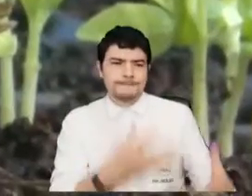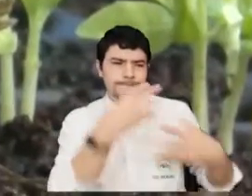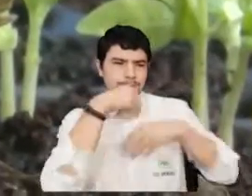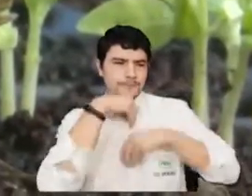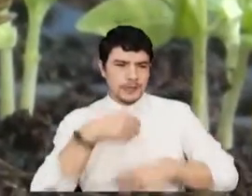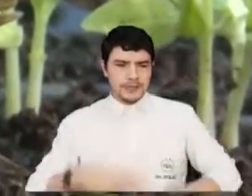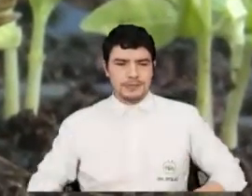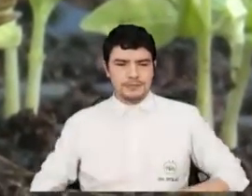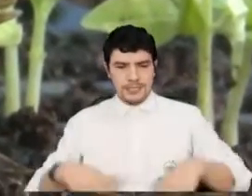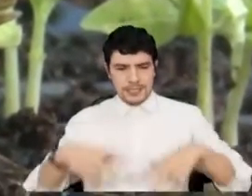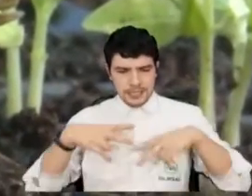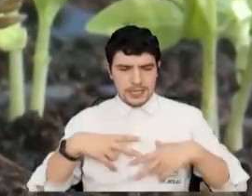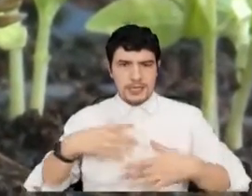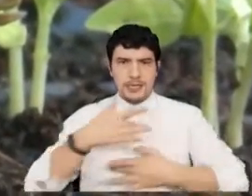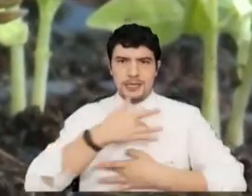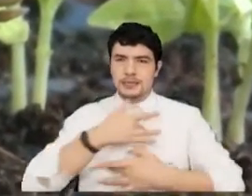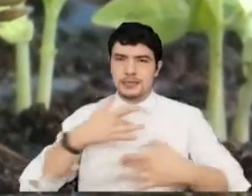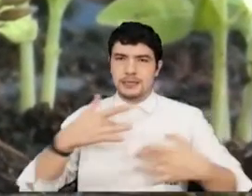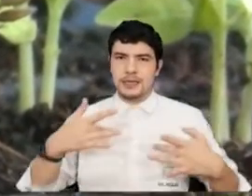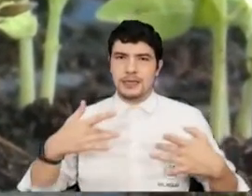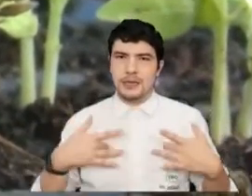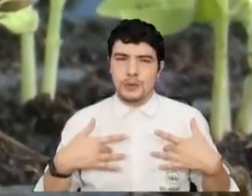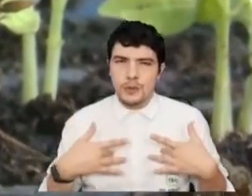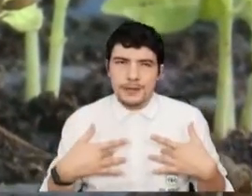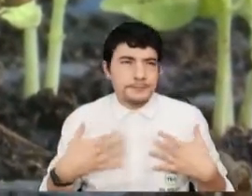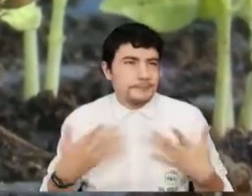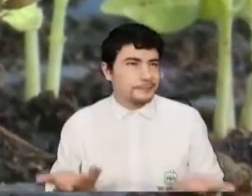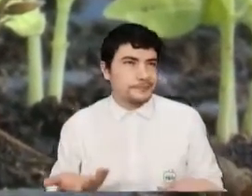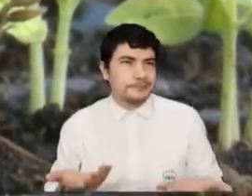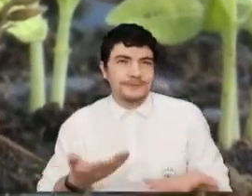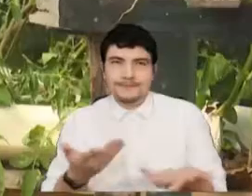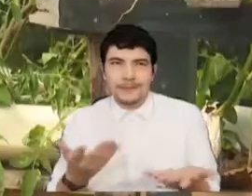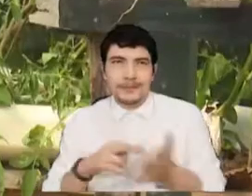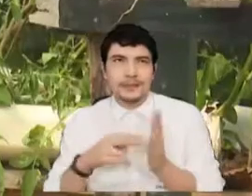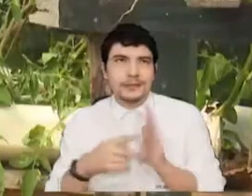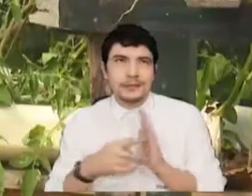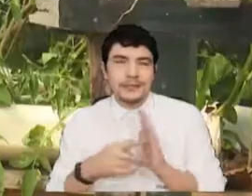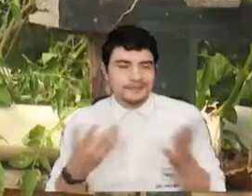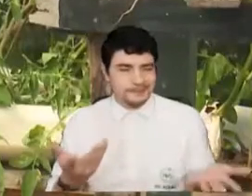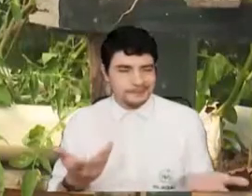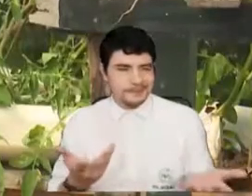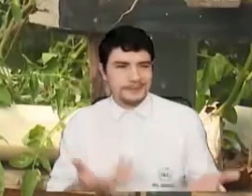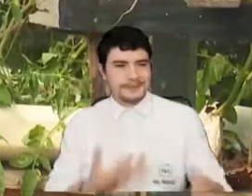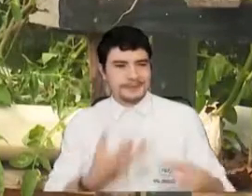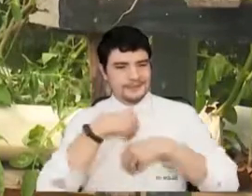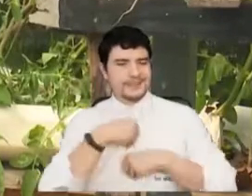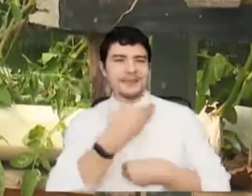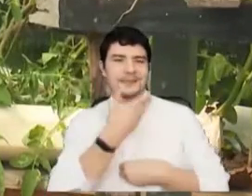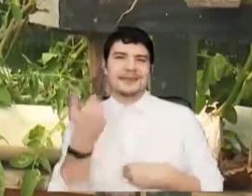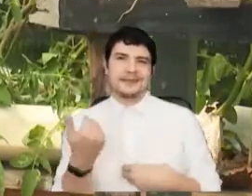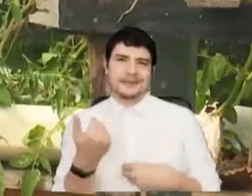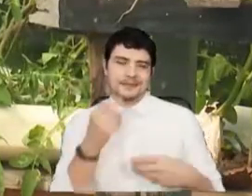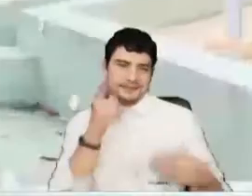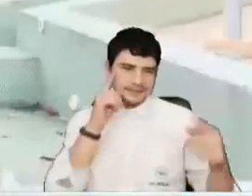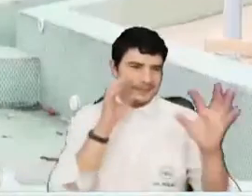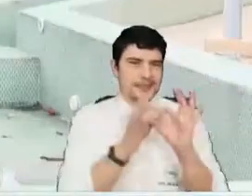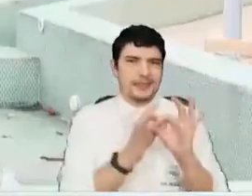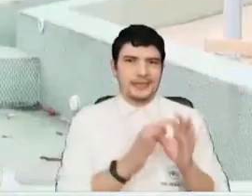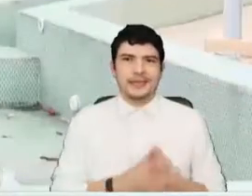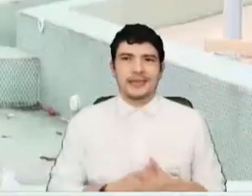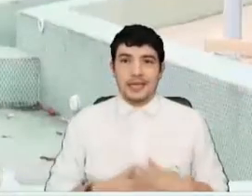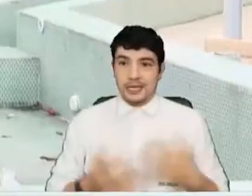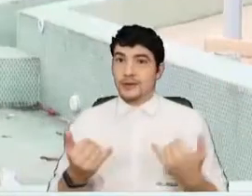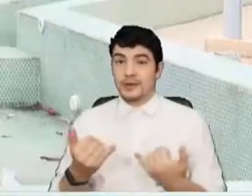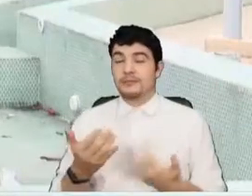tener... pues es estar en lo mejor. Últimamente la gente está buscando comer más saludable.